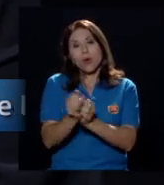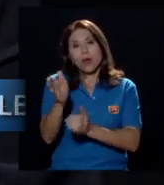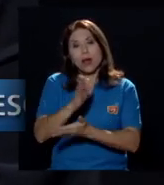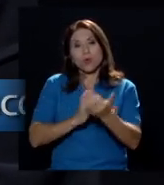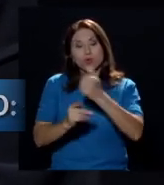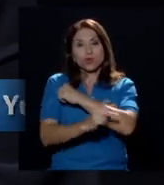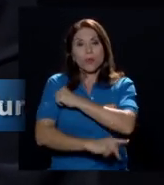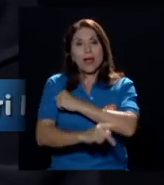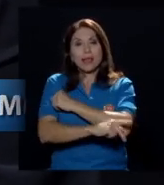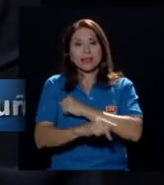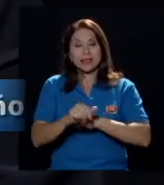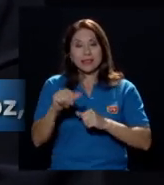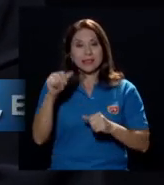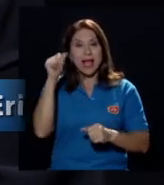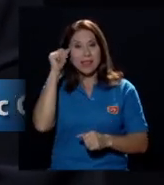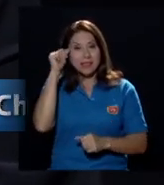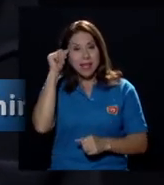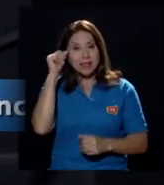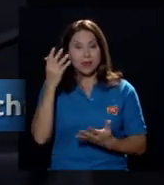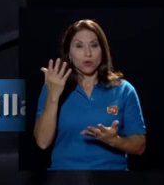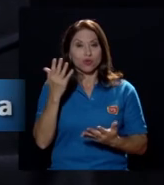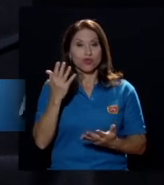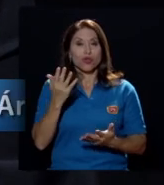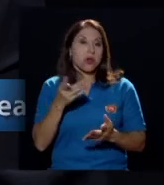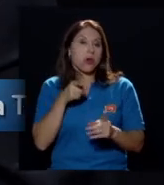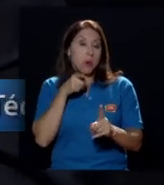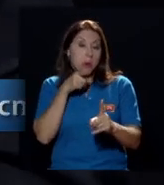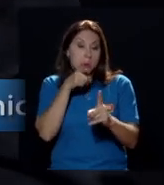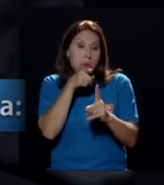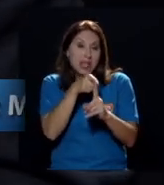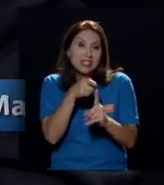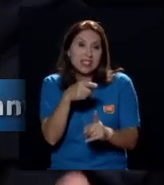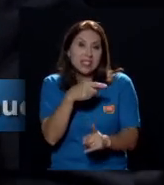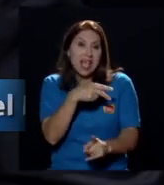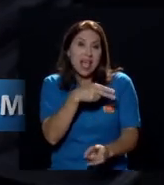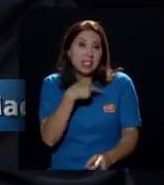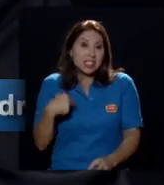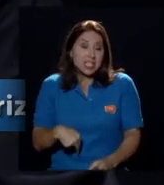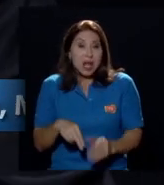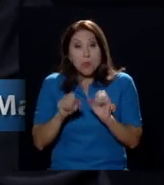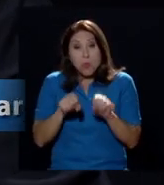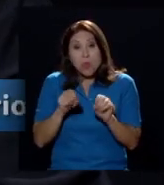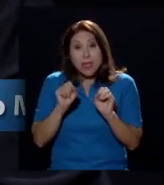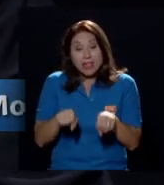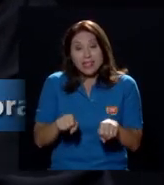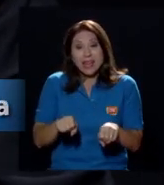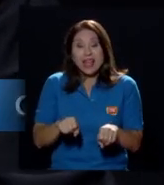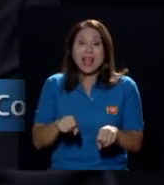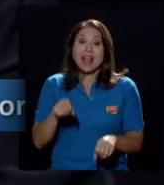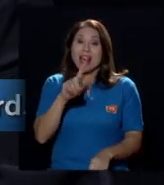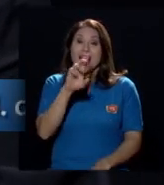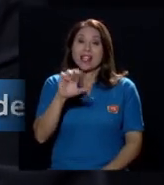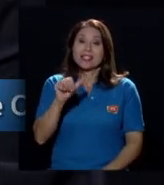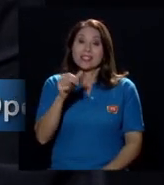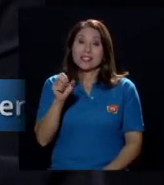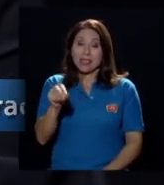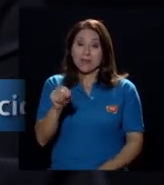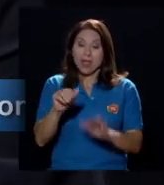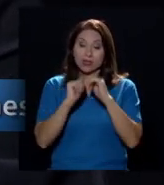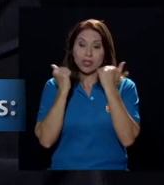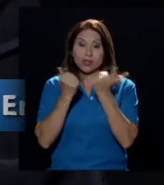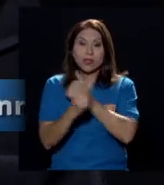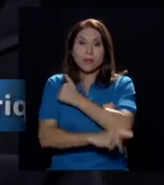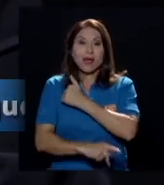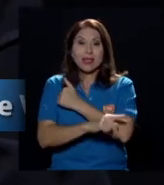asiáticos adicionalmente hacia China. Puede ser la ASEAN, que es la Asociación de Países del Sudeste Asiático, podría haber